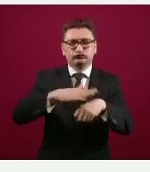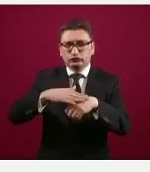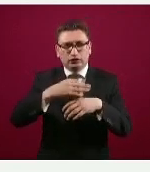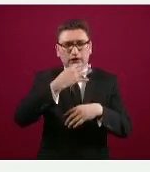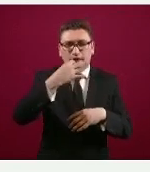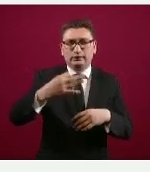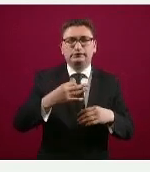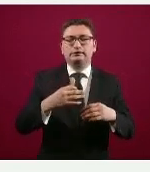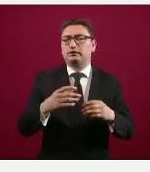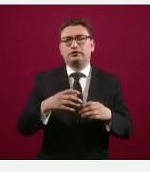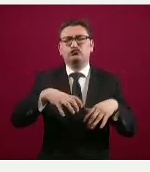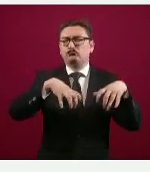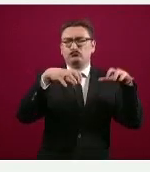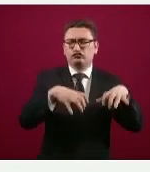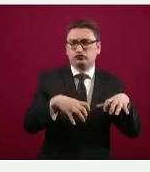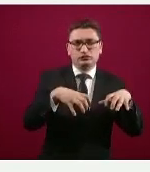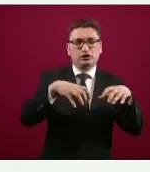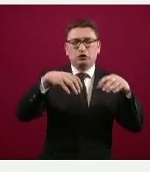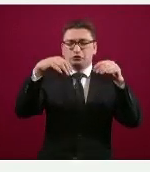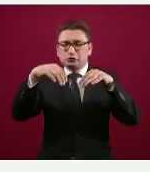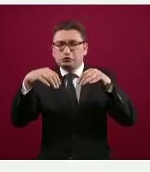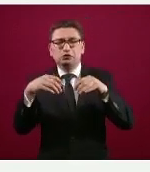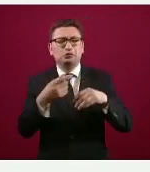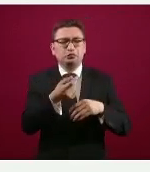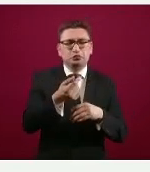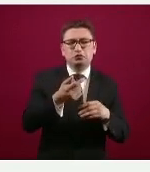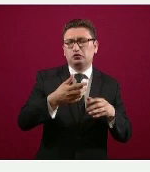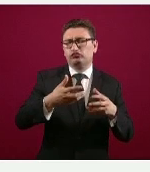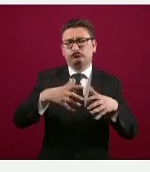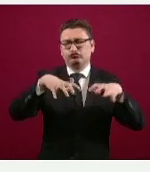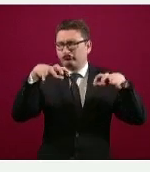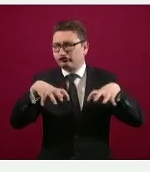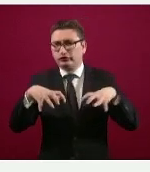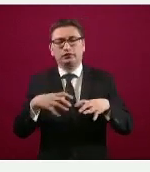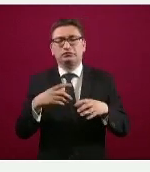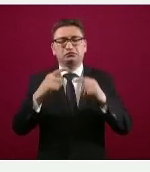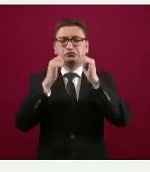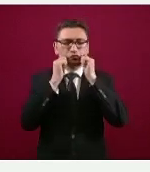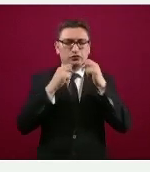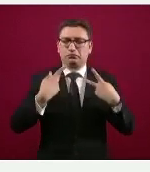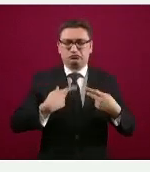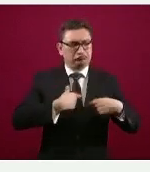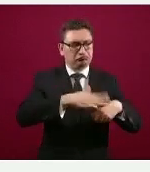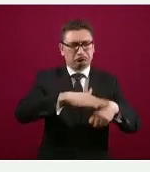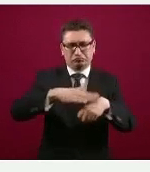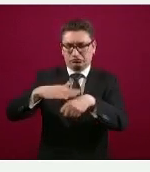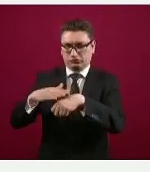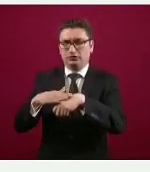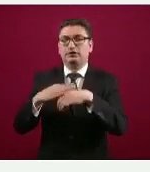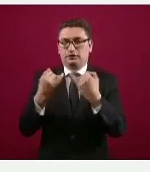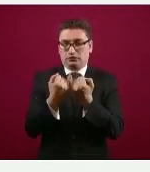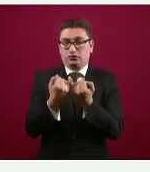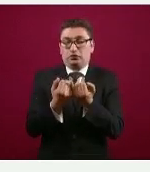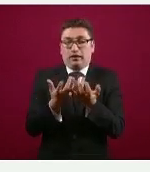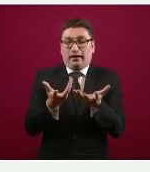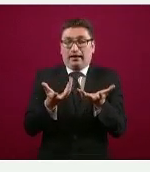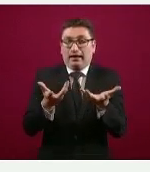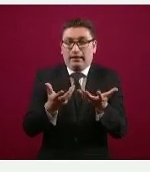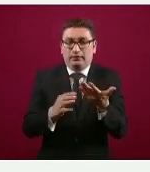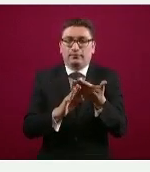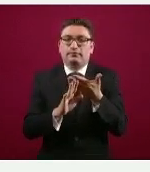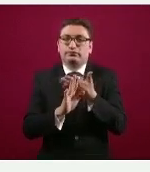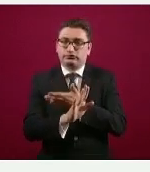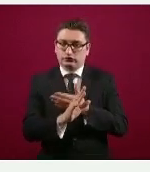pequeñas, lluvias grandes, eso no importa, estamos constantemente comunicándonos con la población y tenemos acciones de prevención. Aquí yo sí